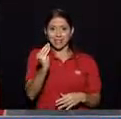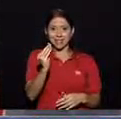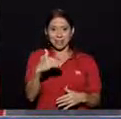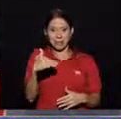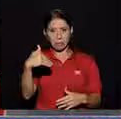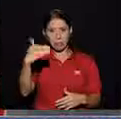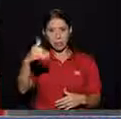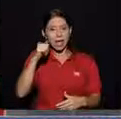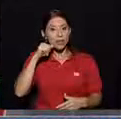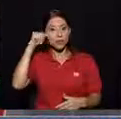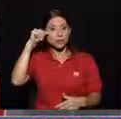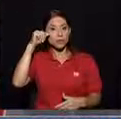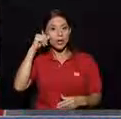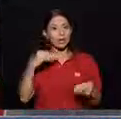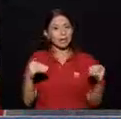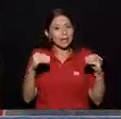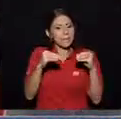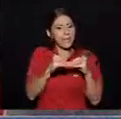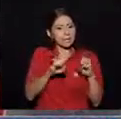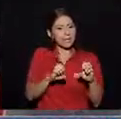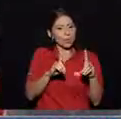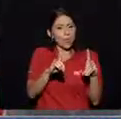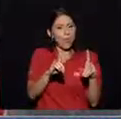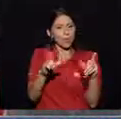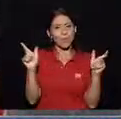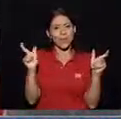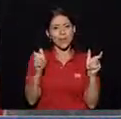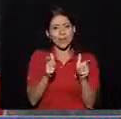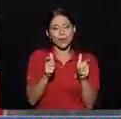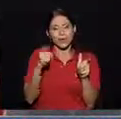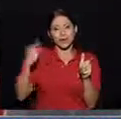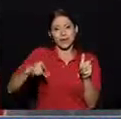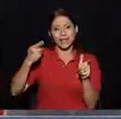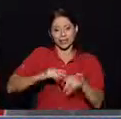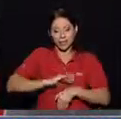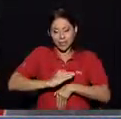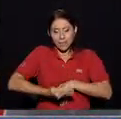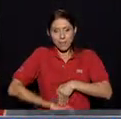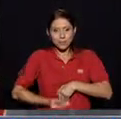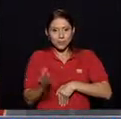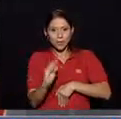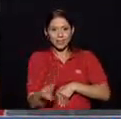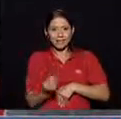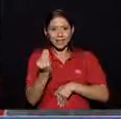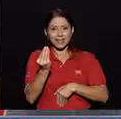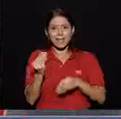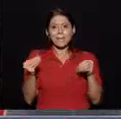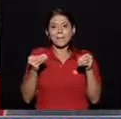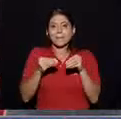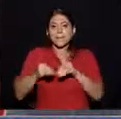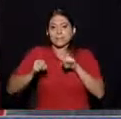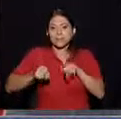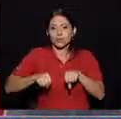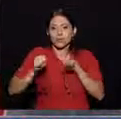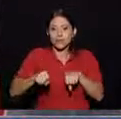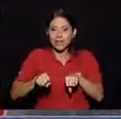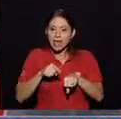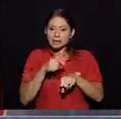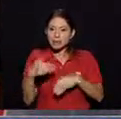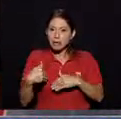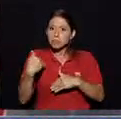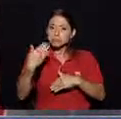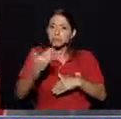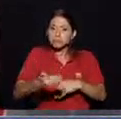adulto productivo y satisfecho, y esto disminuye la posibilidad de violencia. Y hay otros